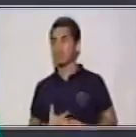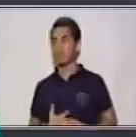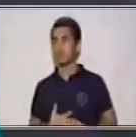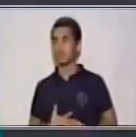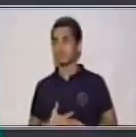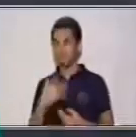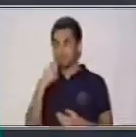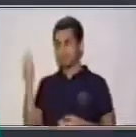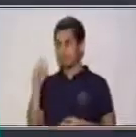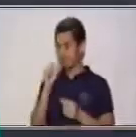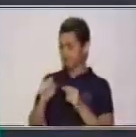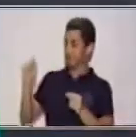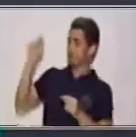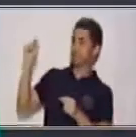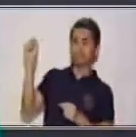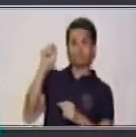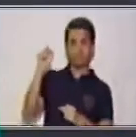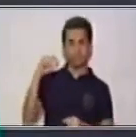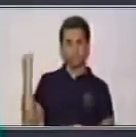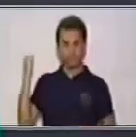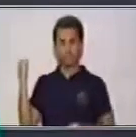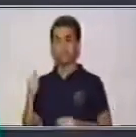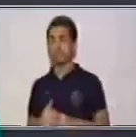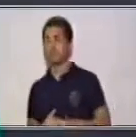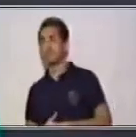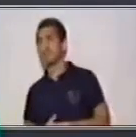es nuestro resultado.